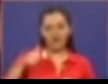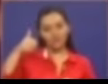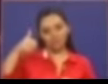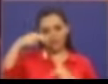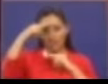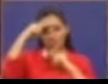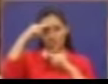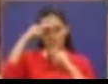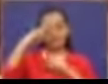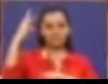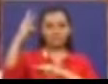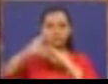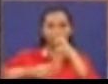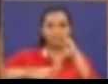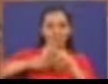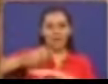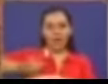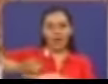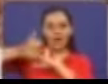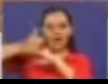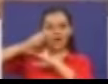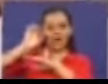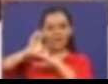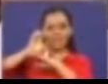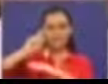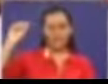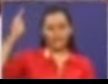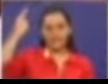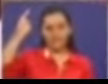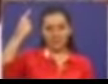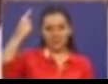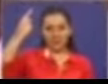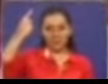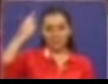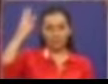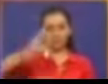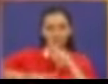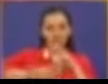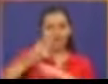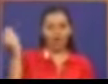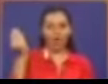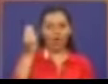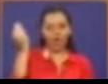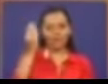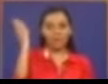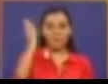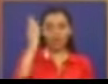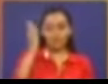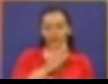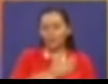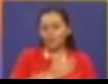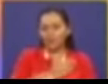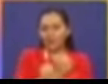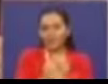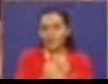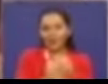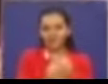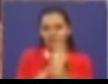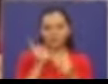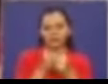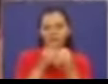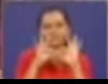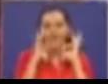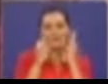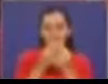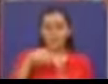la ciudadanía conozca. Campeona, presidente, mundial. Primera campeona mundial en su categoría juvenil y en vallas. Así que un abrazo fraterno a la familia